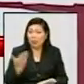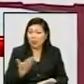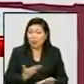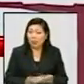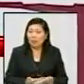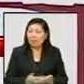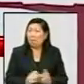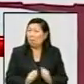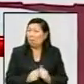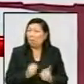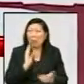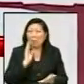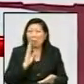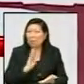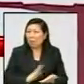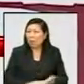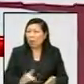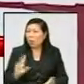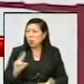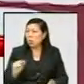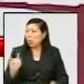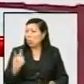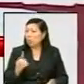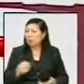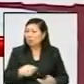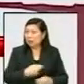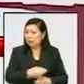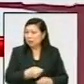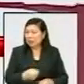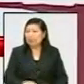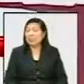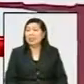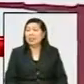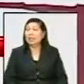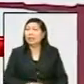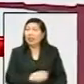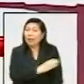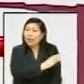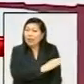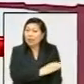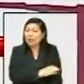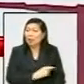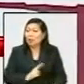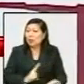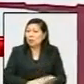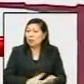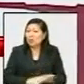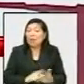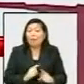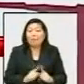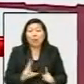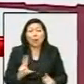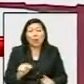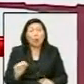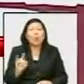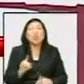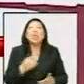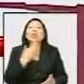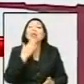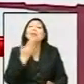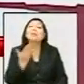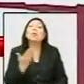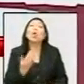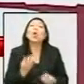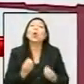se han malogrado, no han sido utilizados, han sido repartidos por las demás clínicas del Seguro Social, pero no se han utilizado. ¿Quién los ha